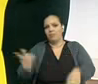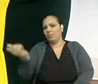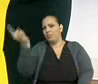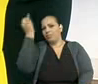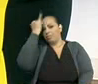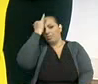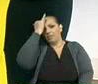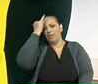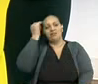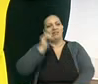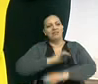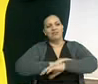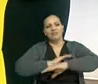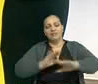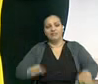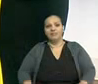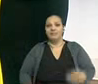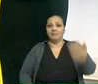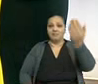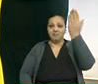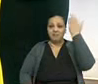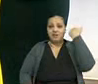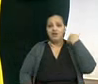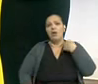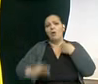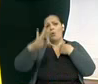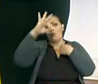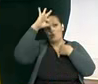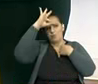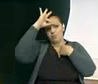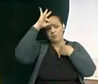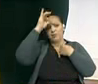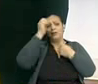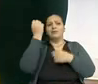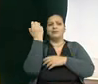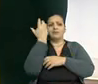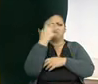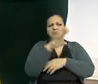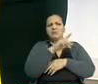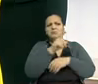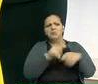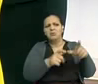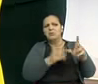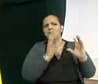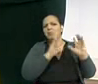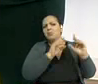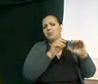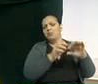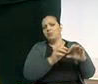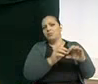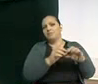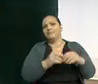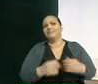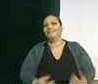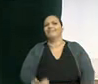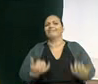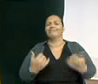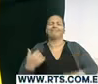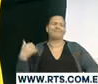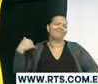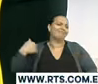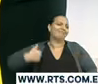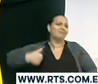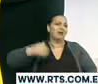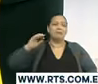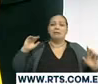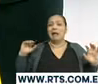ahora con lo que era antes. Eran columnas de personas que se agolpaban en las rejas queriendo entrar.